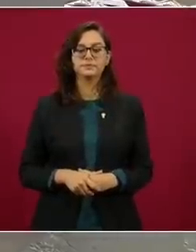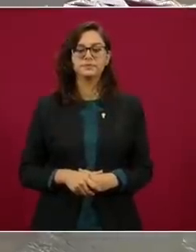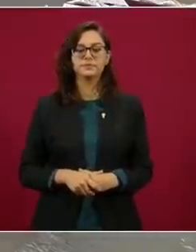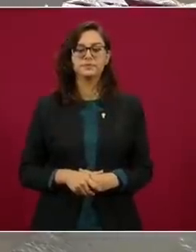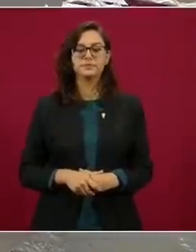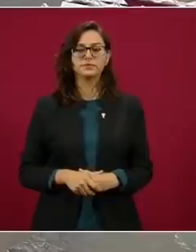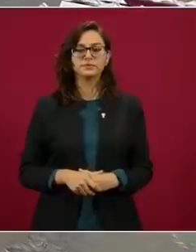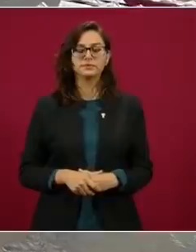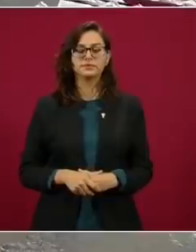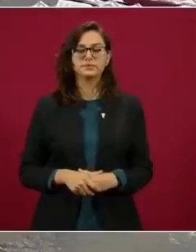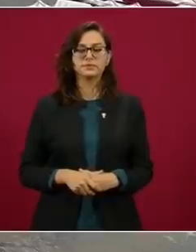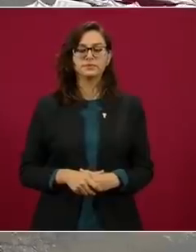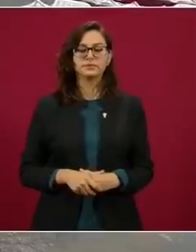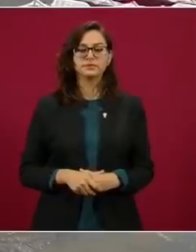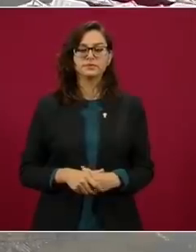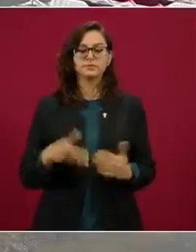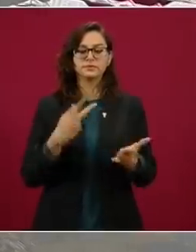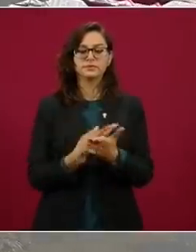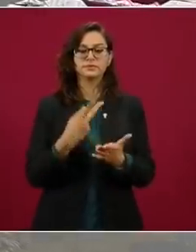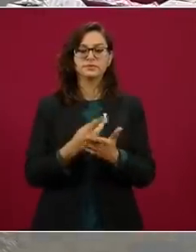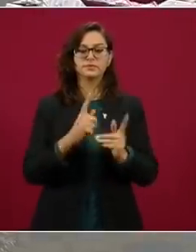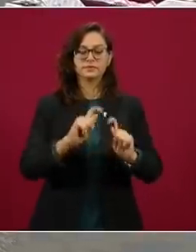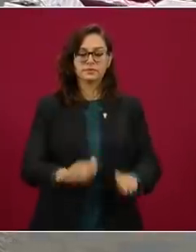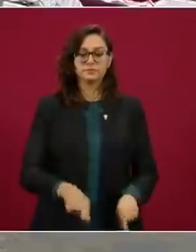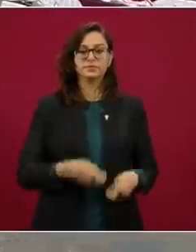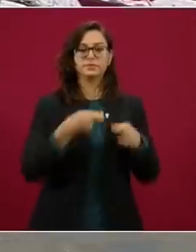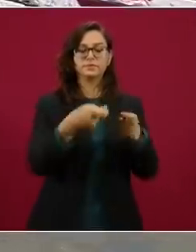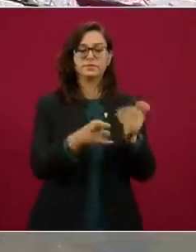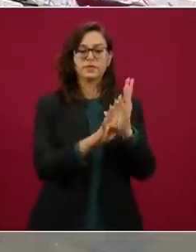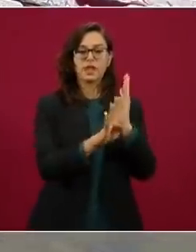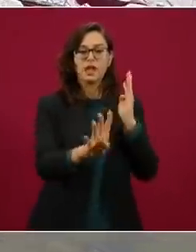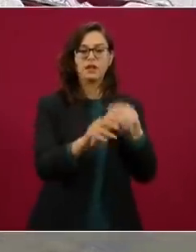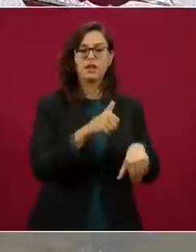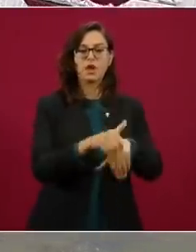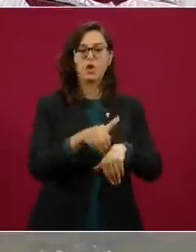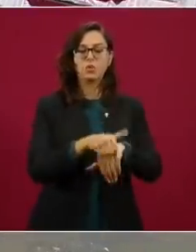reciben condecoración fila 1